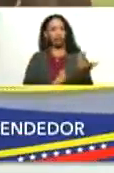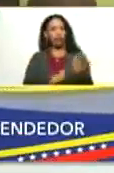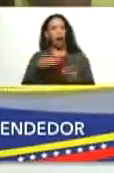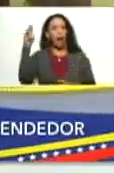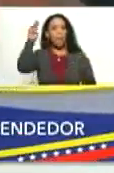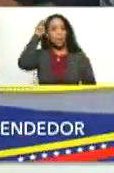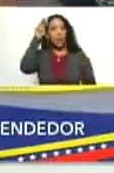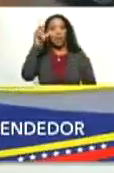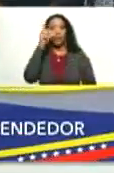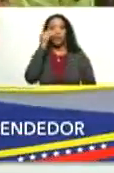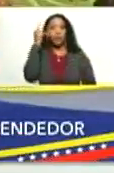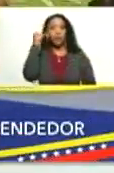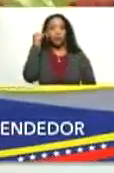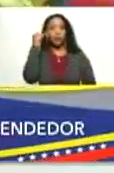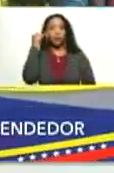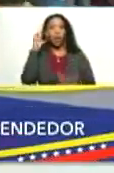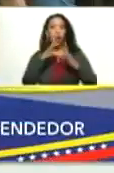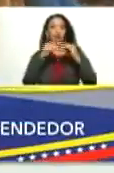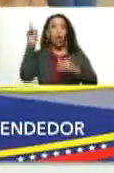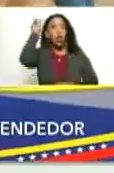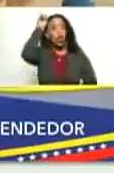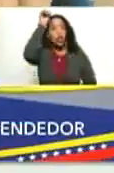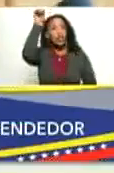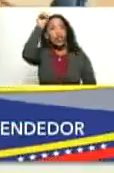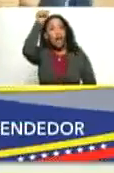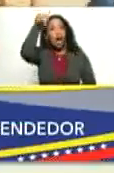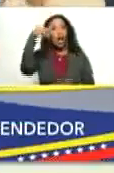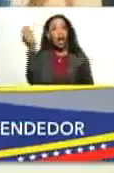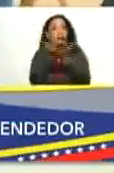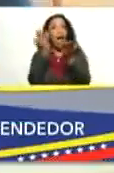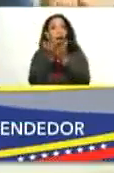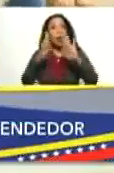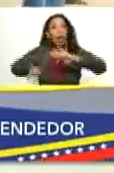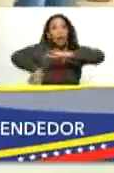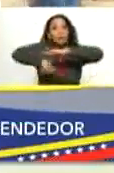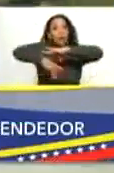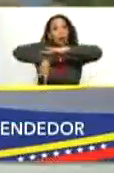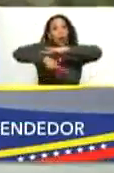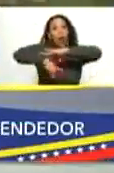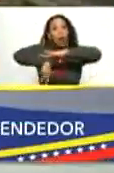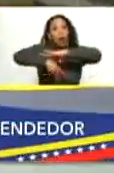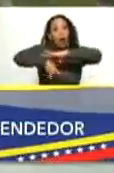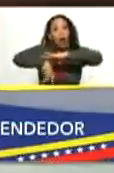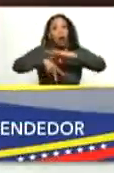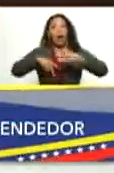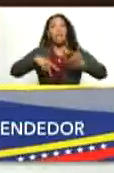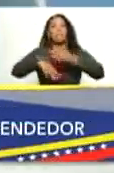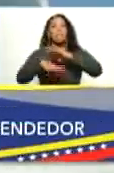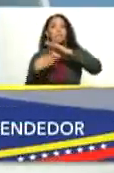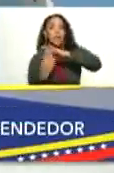las maestras, a todos los docentes de escuelas iniciales, de escuelas